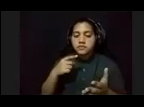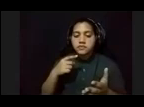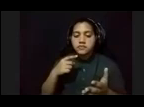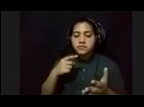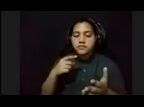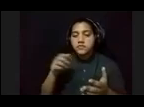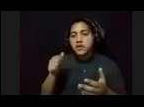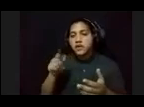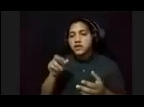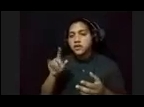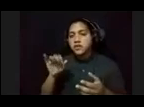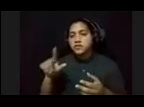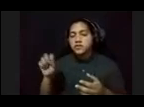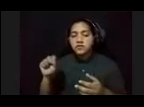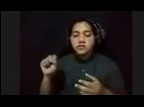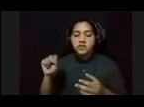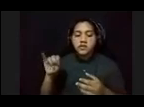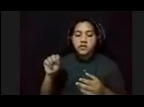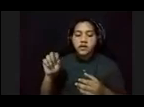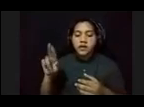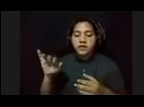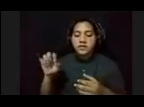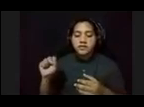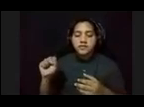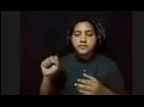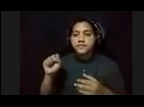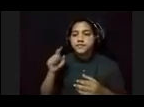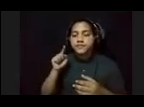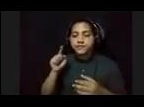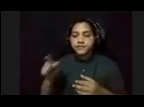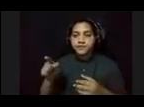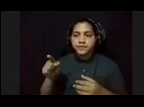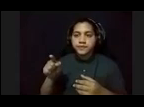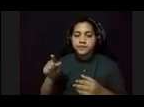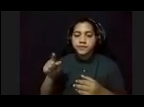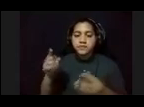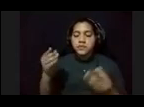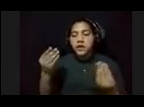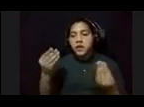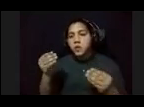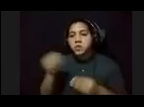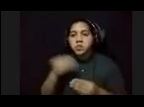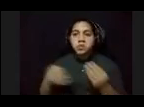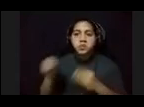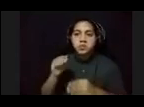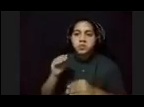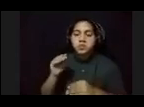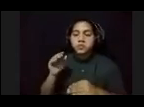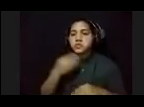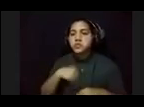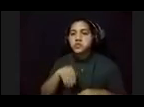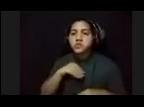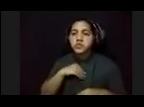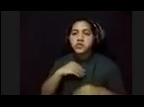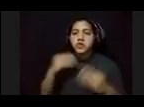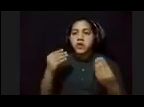Tribulcio Reyes. Este señor, don Tribulcio Reyes, él era un comerciante, dueño de un pequeño colmado en La